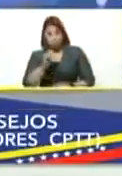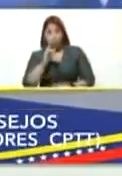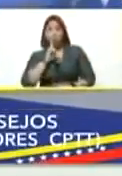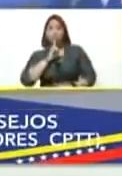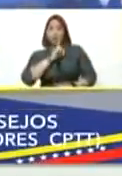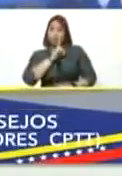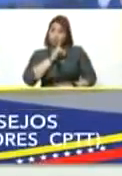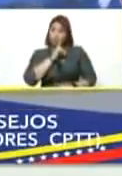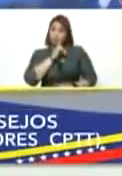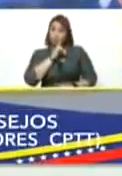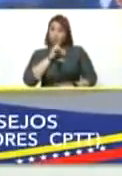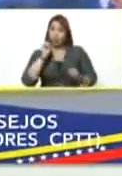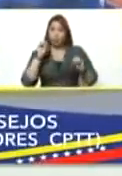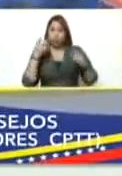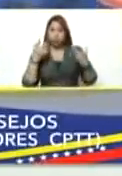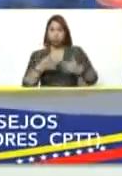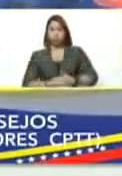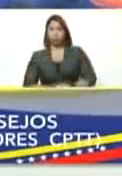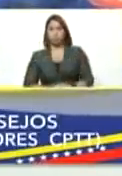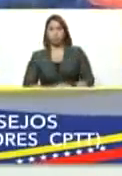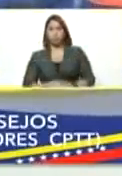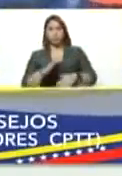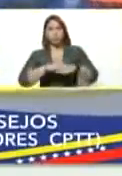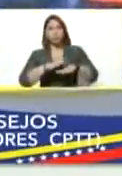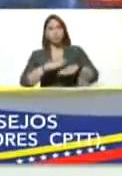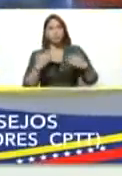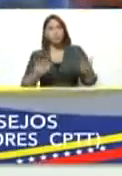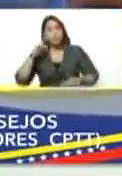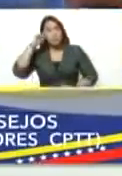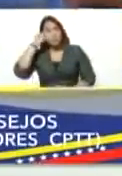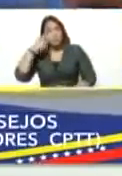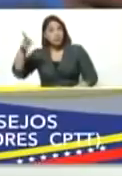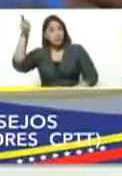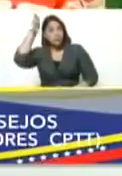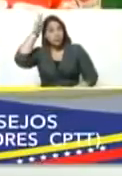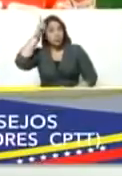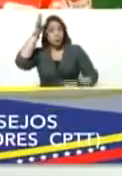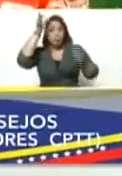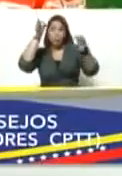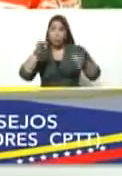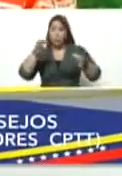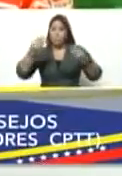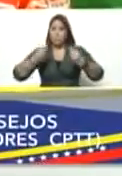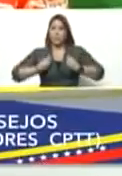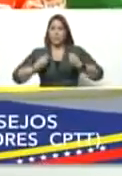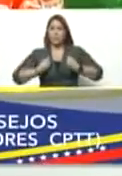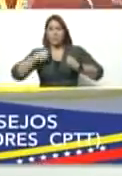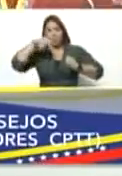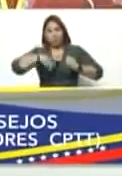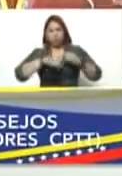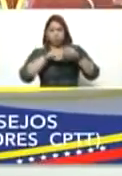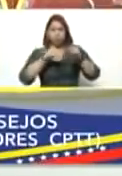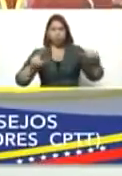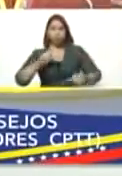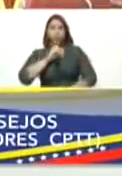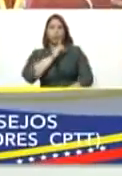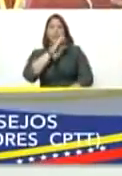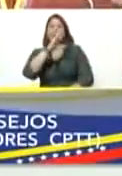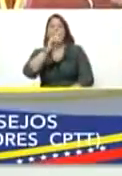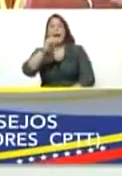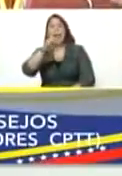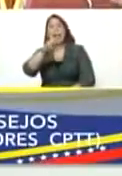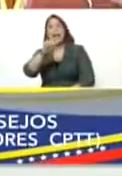es un nombre maravilloso. Porque recuerda a los indios originales que vivían en esta tierra y su nombre es Caracas.